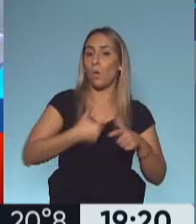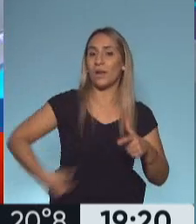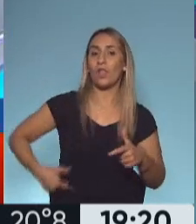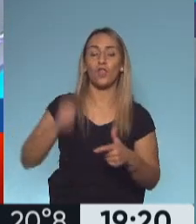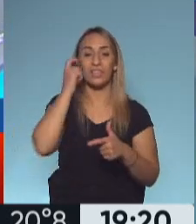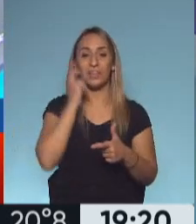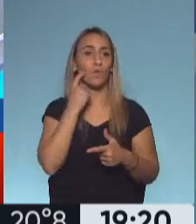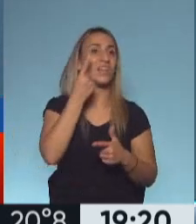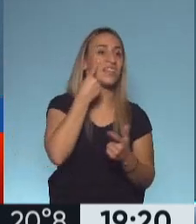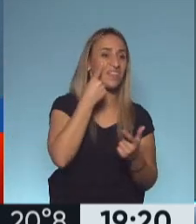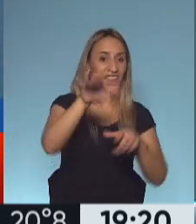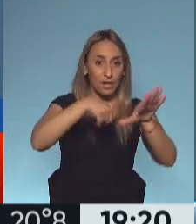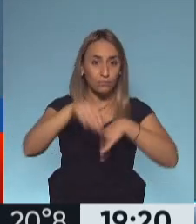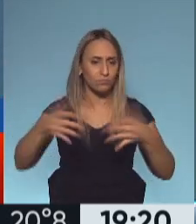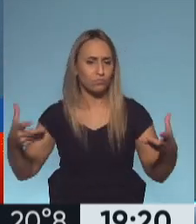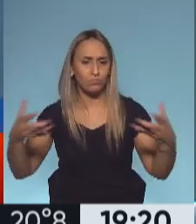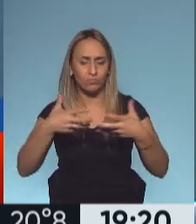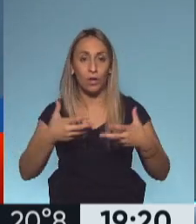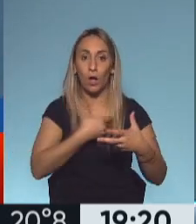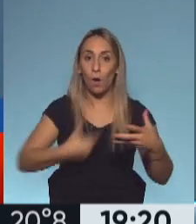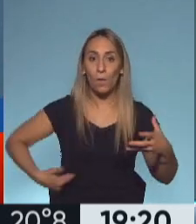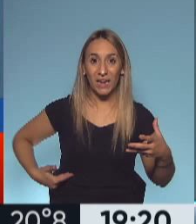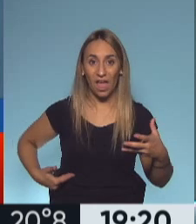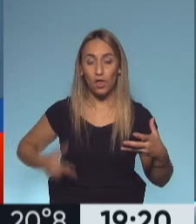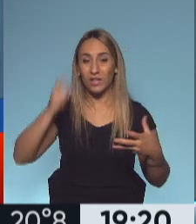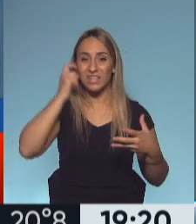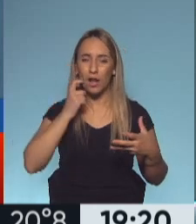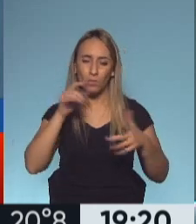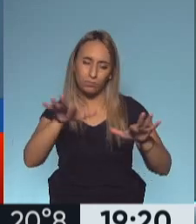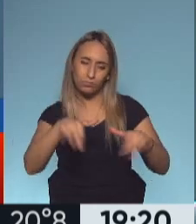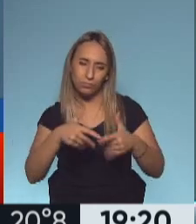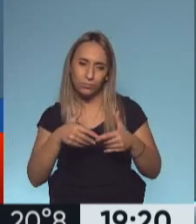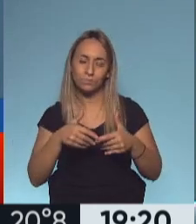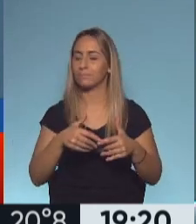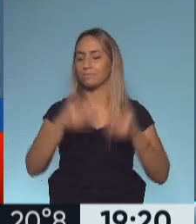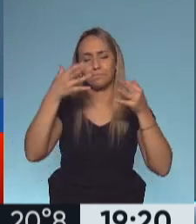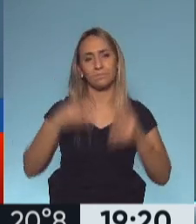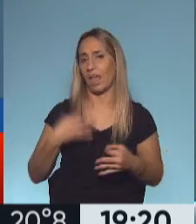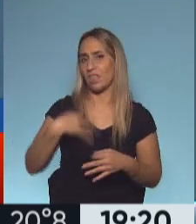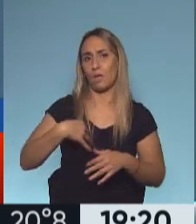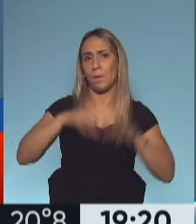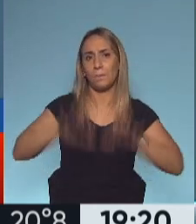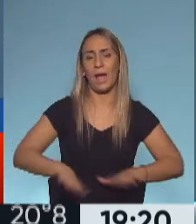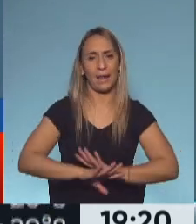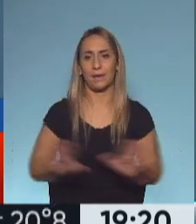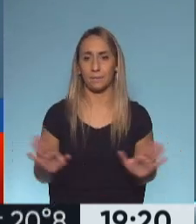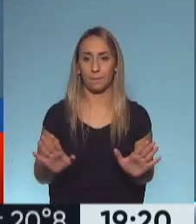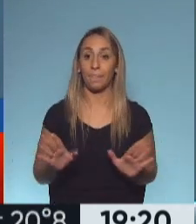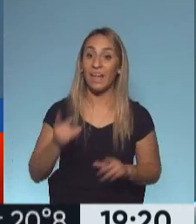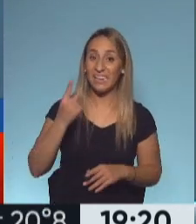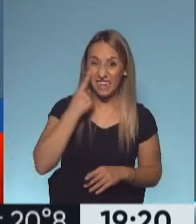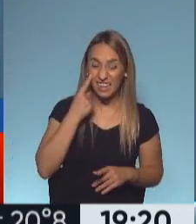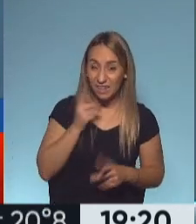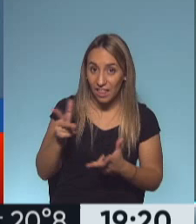intendentes. Bueno, lo que recogió el gobernador de esa reunión es: hay que parar. hay que parar. Si es necesario... Los intendentes le manifestaron